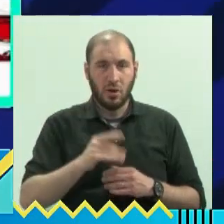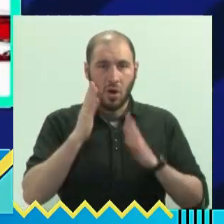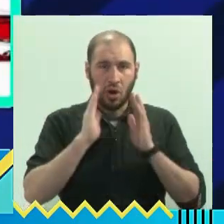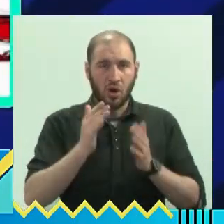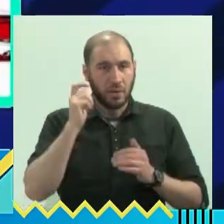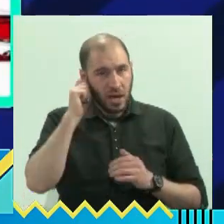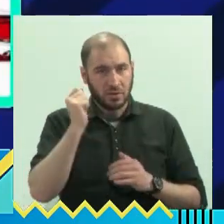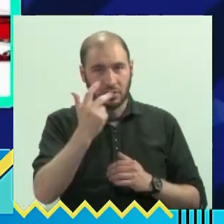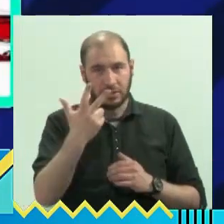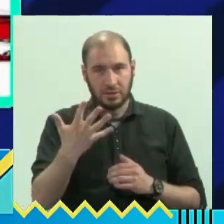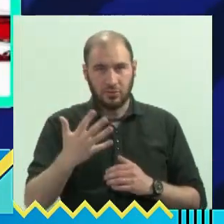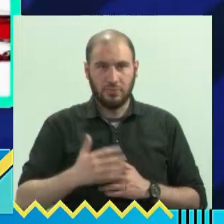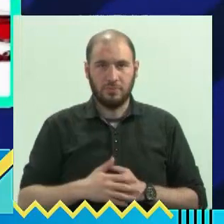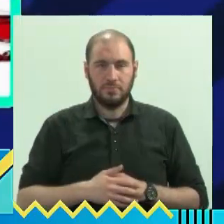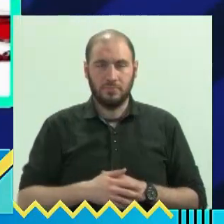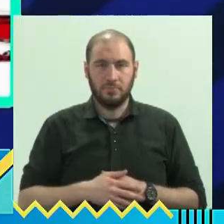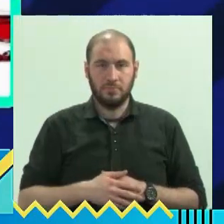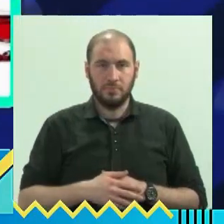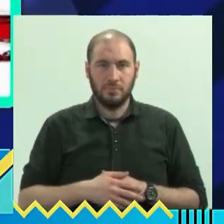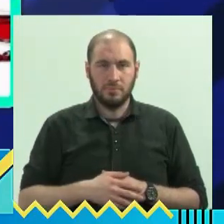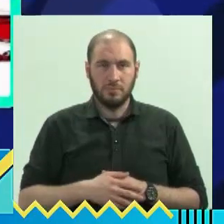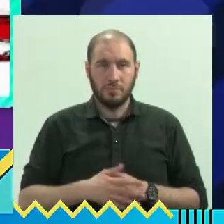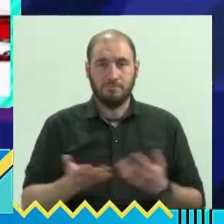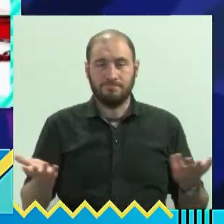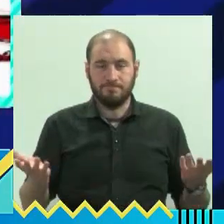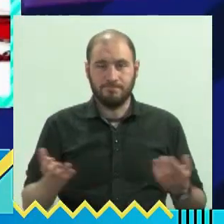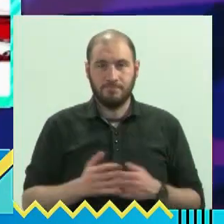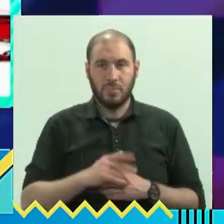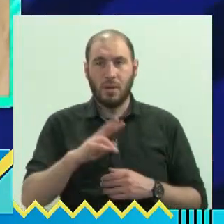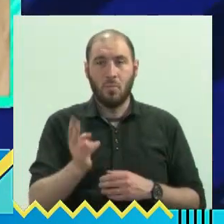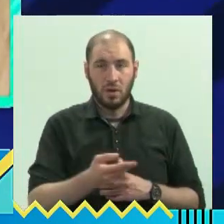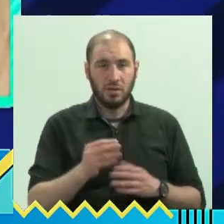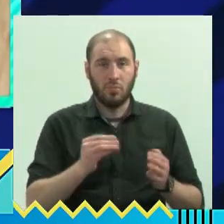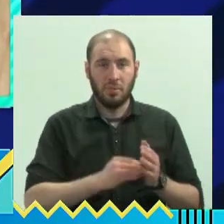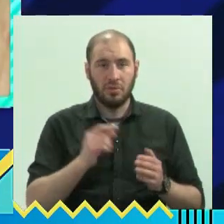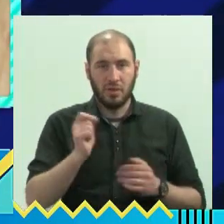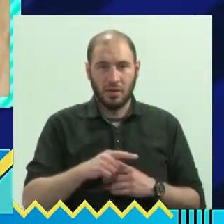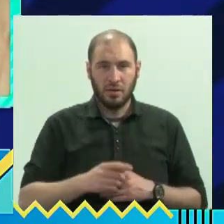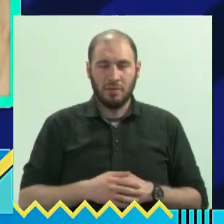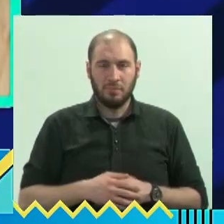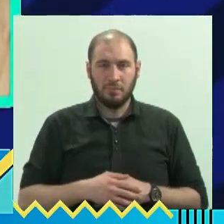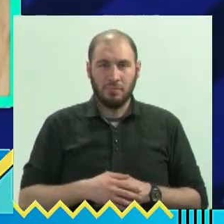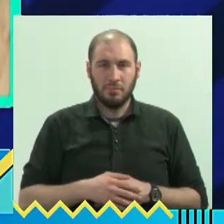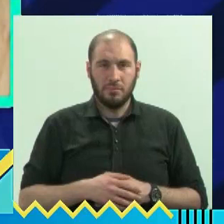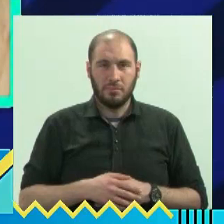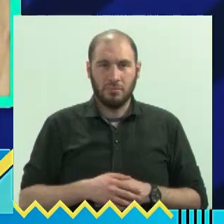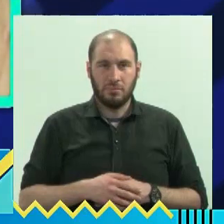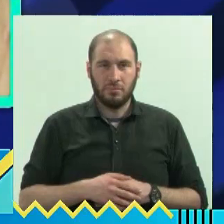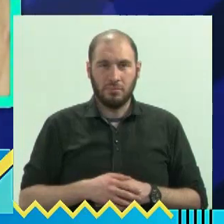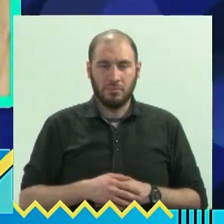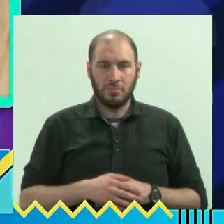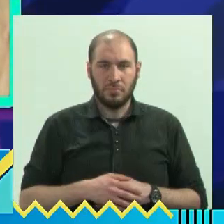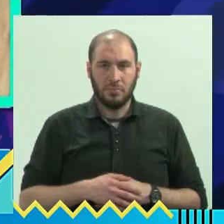con unos 35 años. Y bueno, esa muerte, en ese momento, digamos,